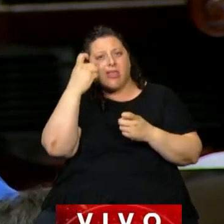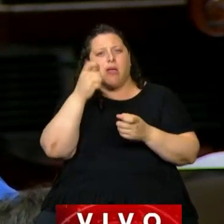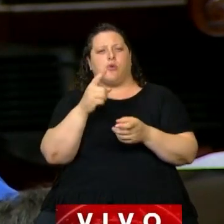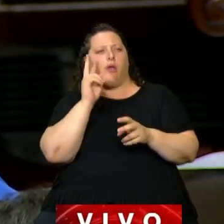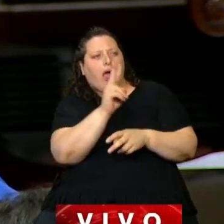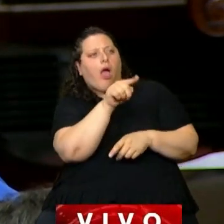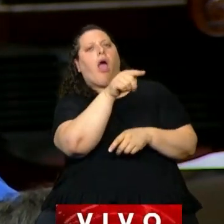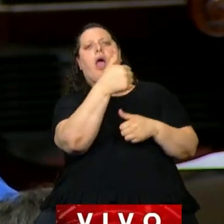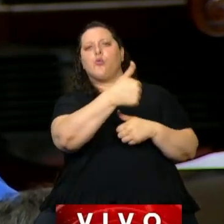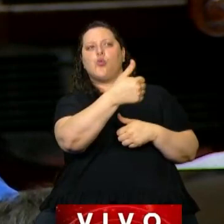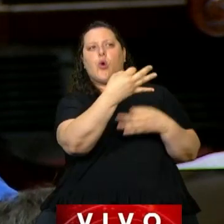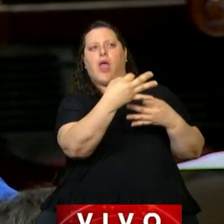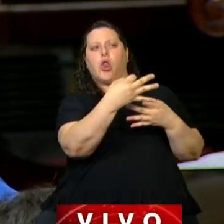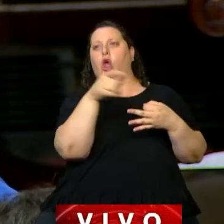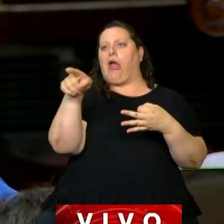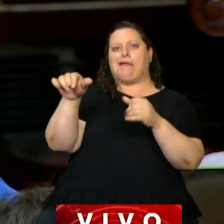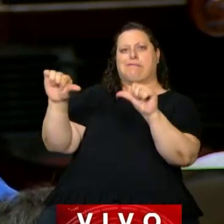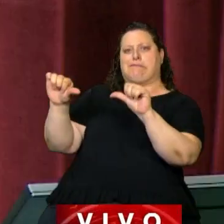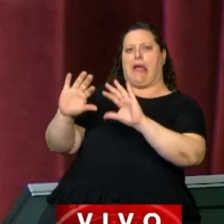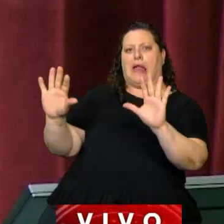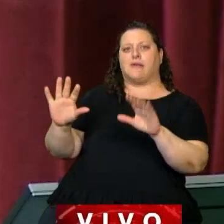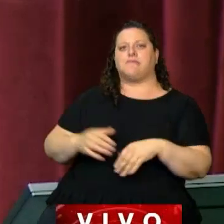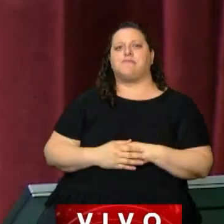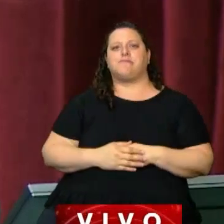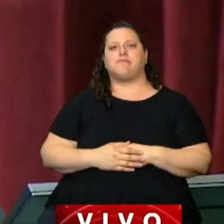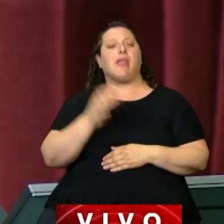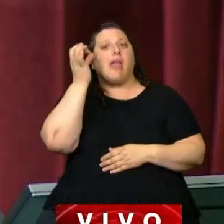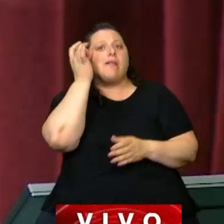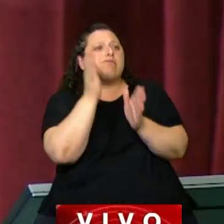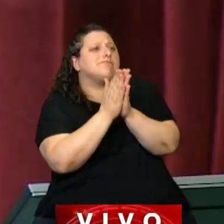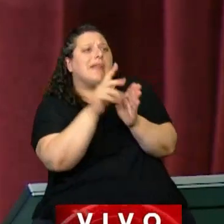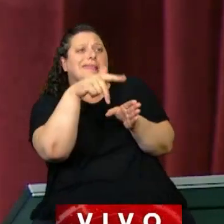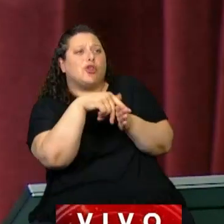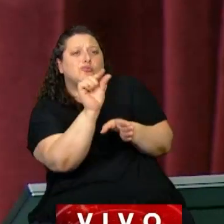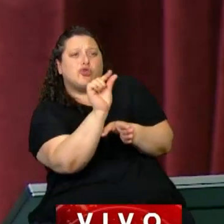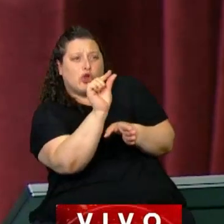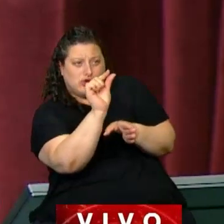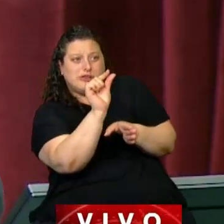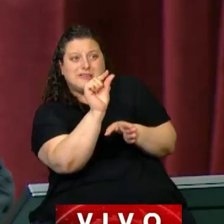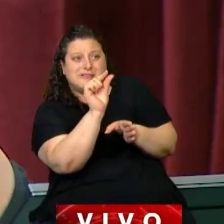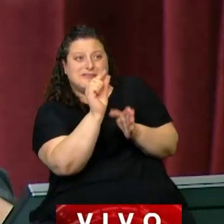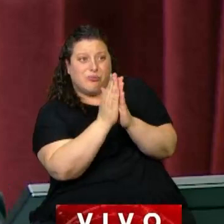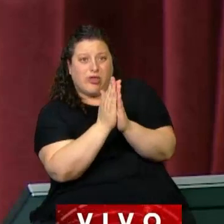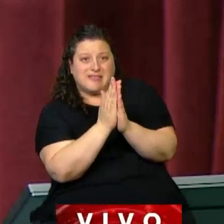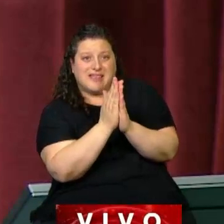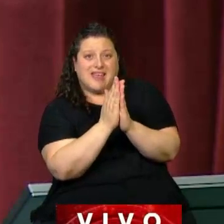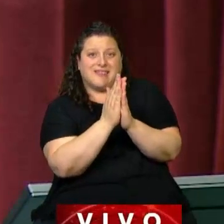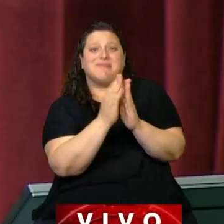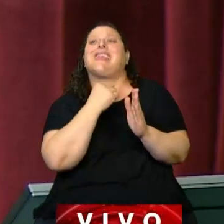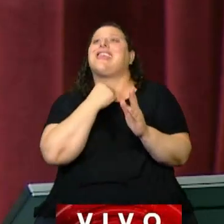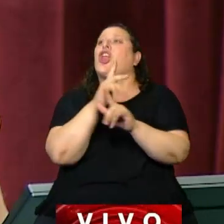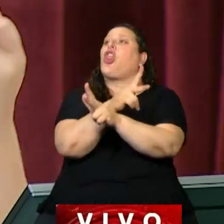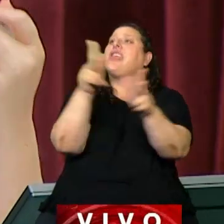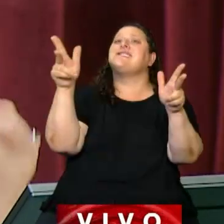un periodo en los niños... ¿Me le puedo pedir una interrupción un minuto? Les quiero decir que cuelguen sus